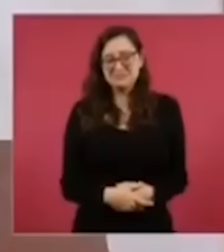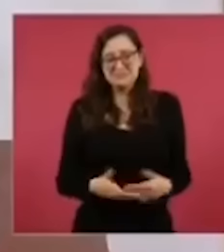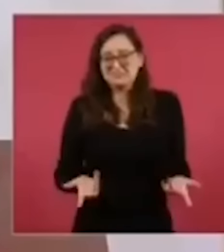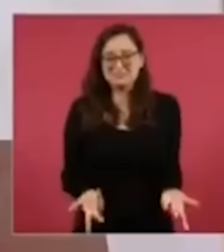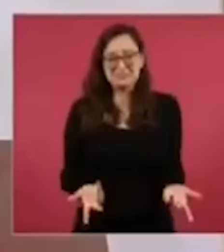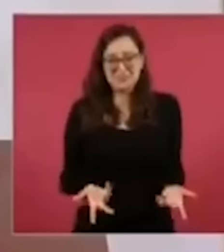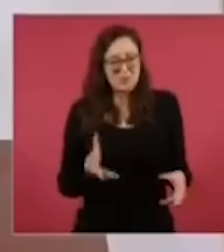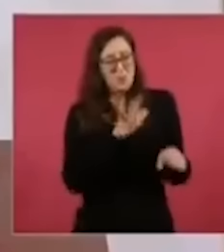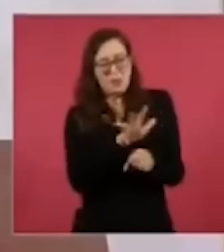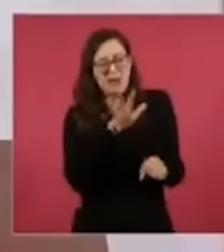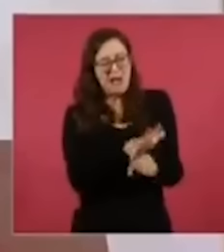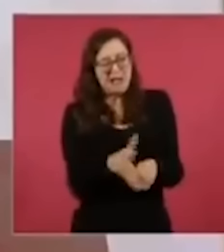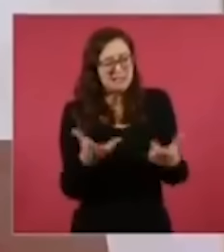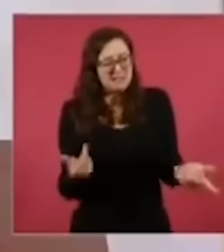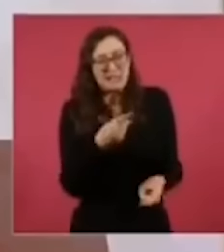histórico,